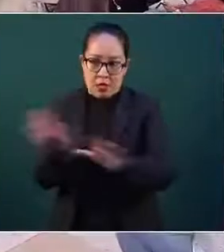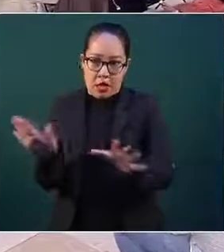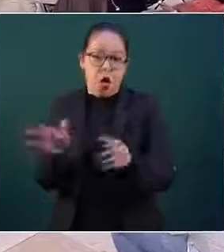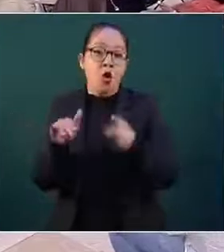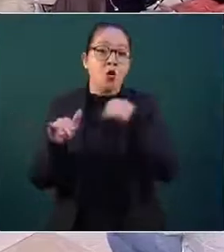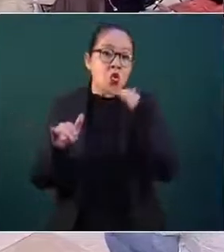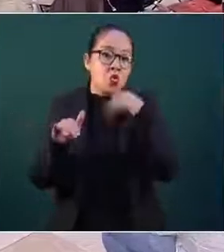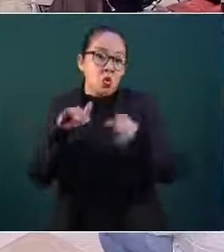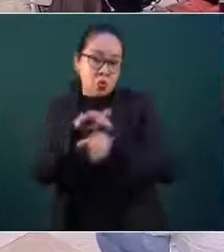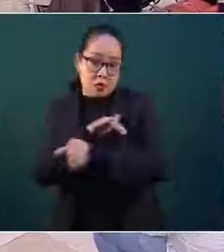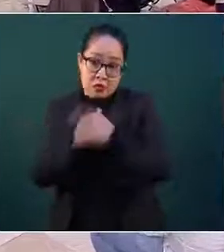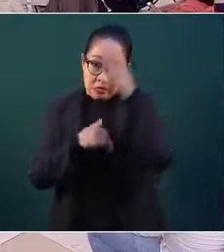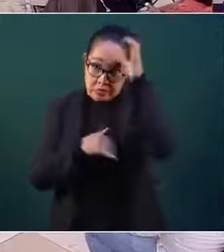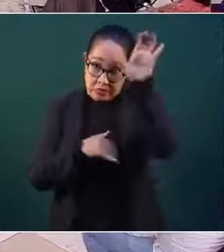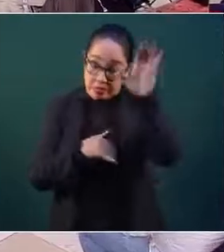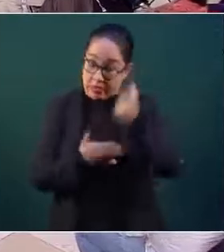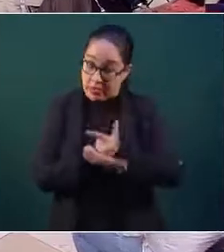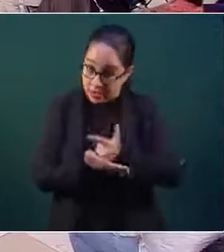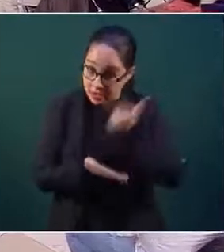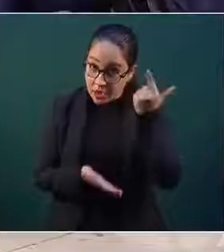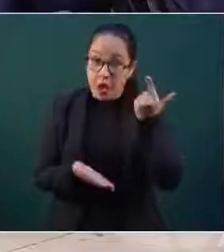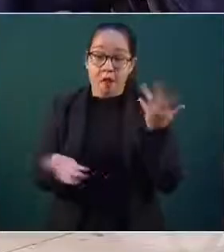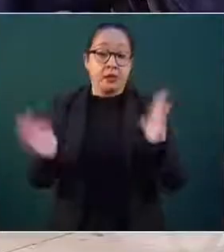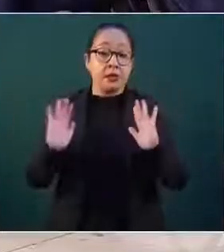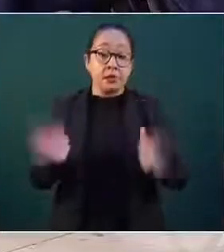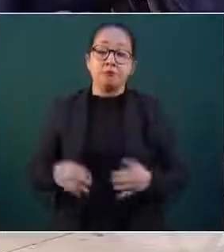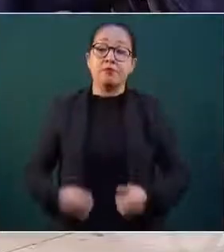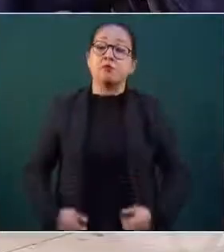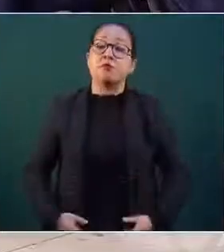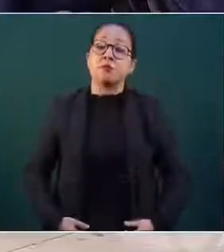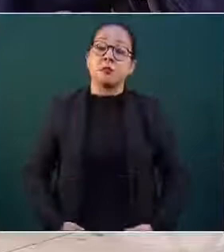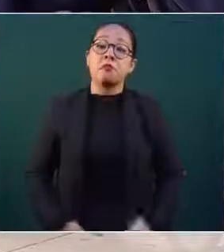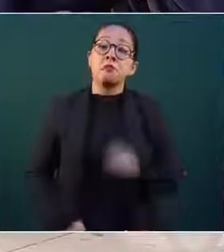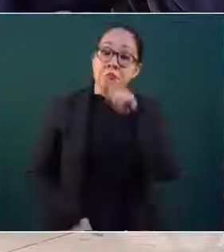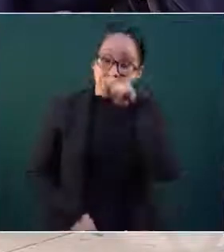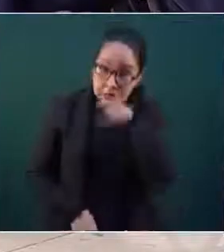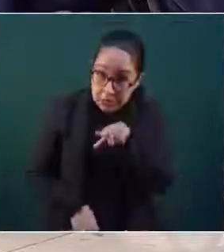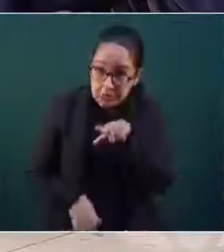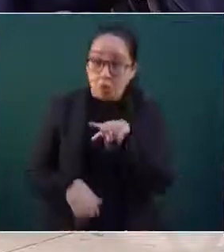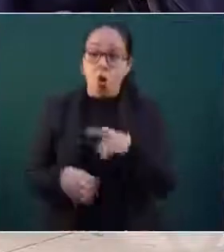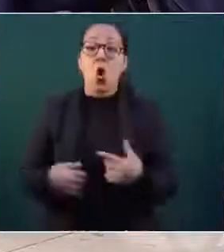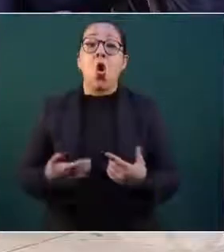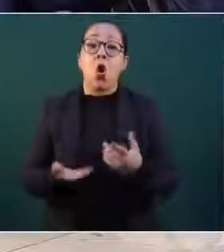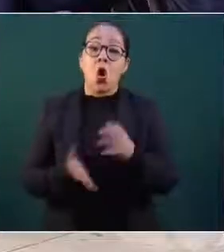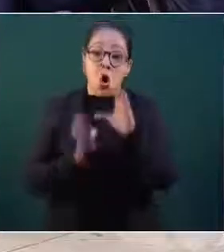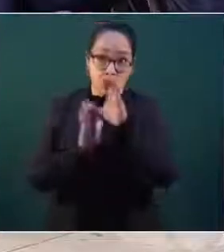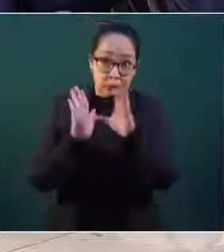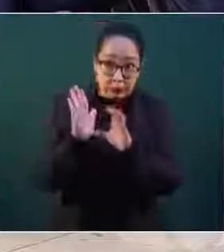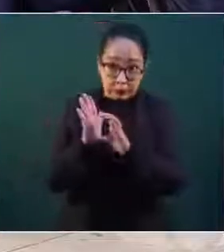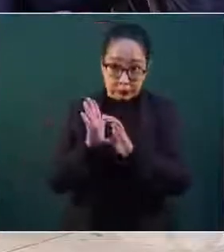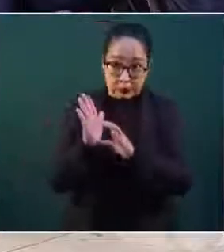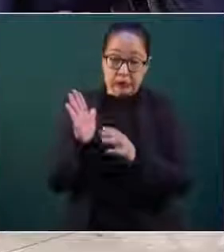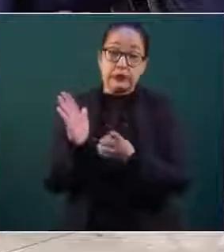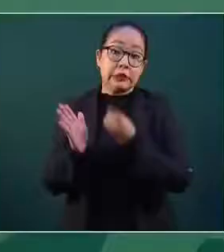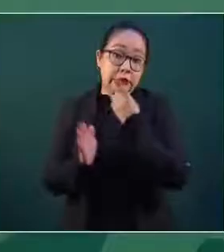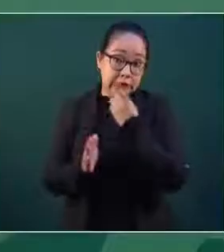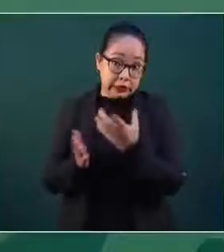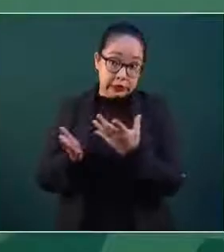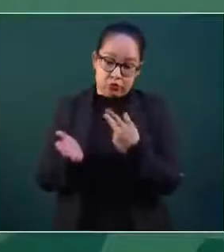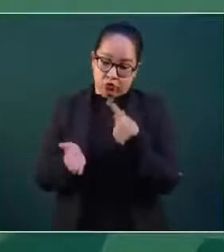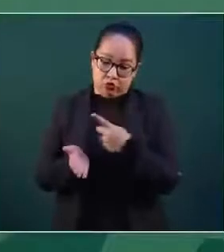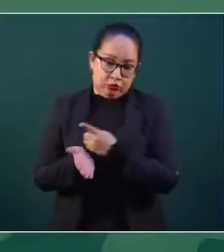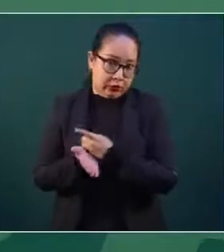grave. Ya está en la Constitución de que es un